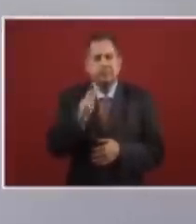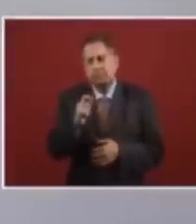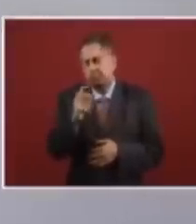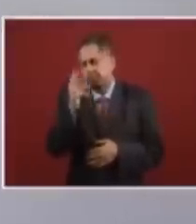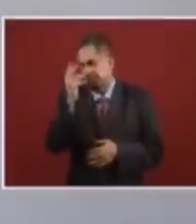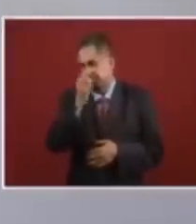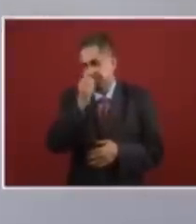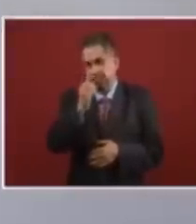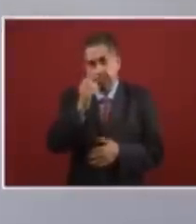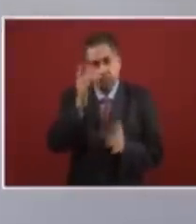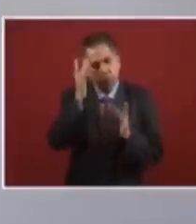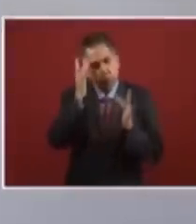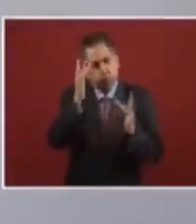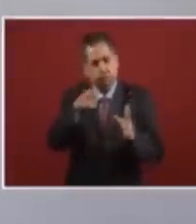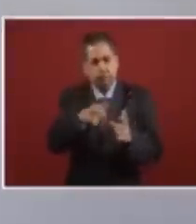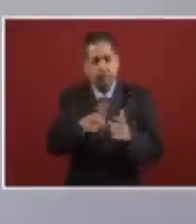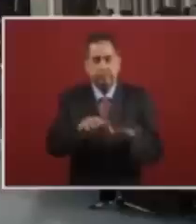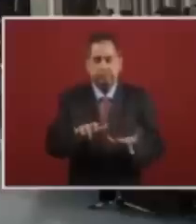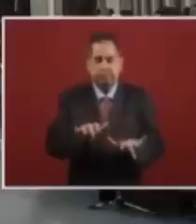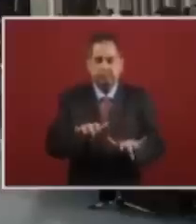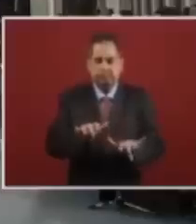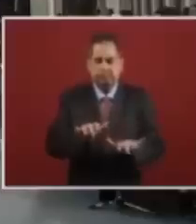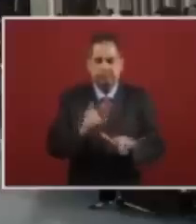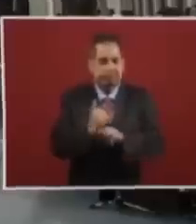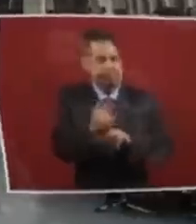redes sociales.